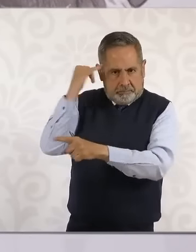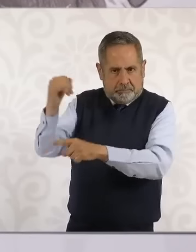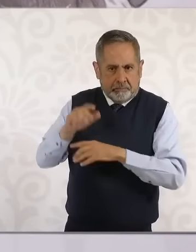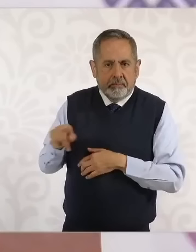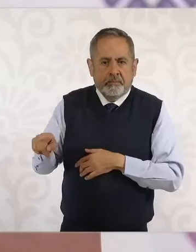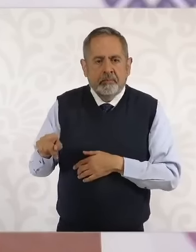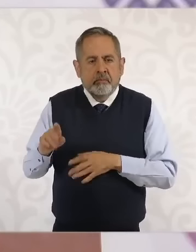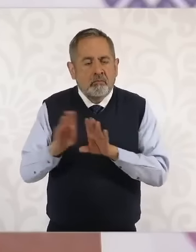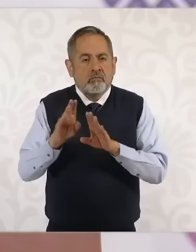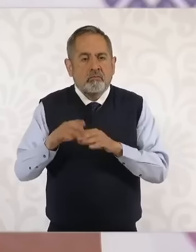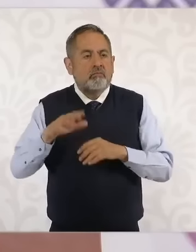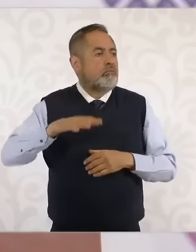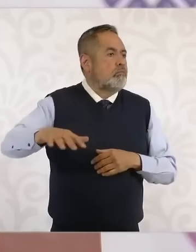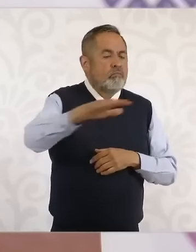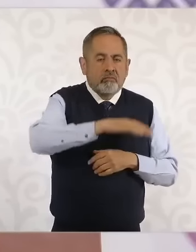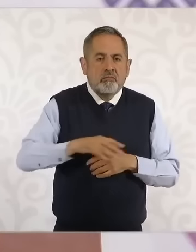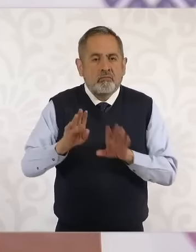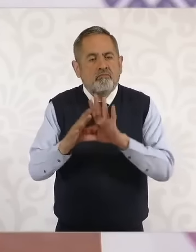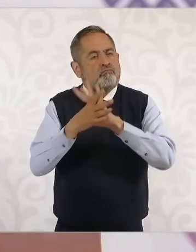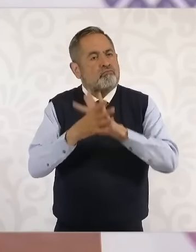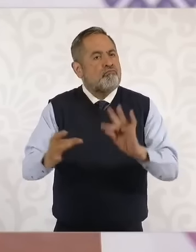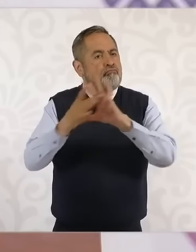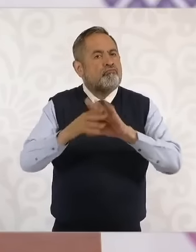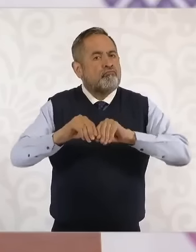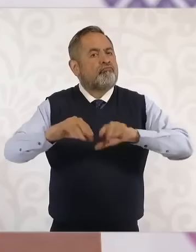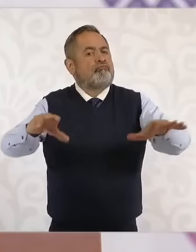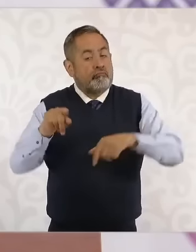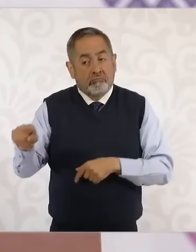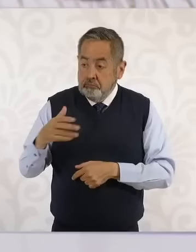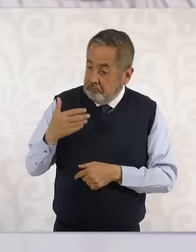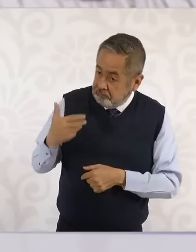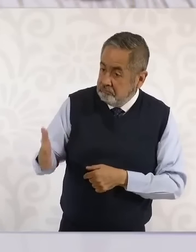formato de reconciliación con la historia, digamos. Entonces hablamos